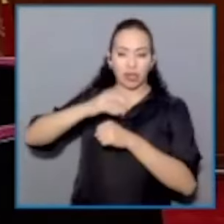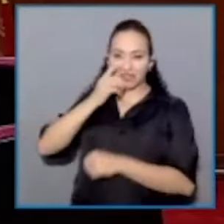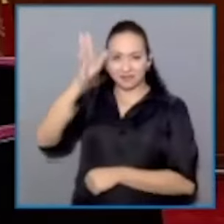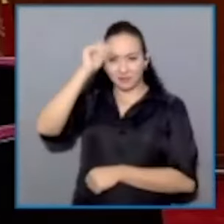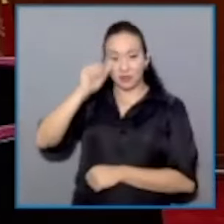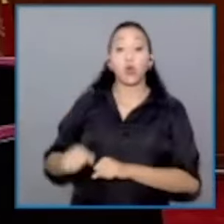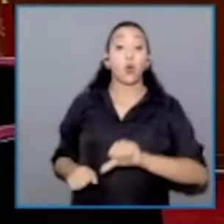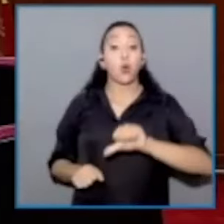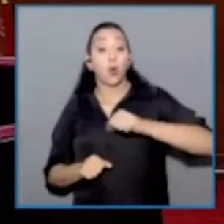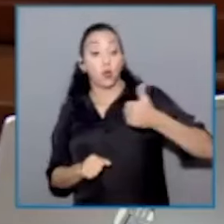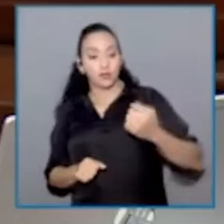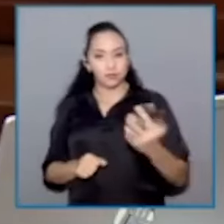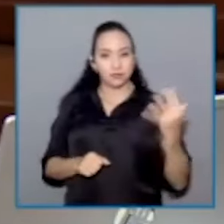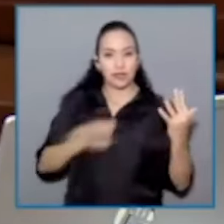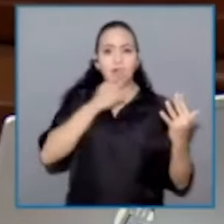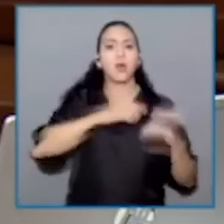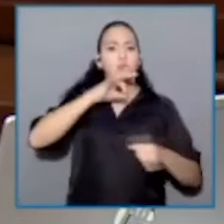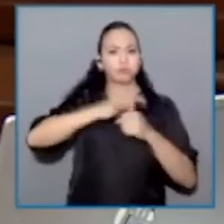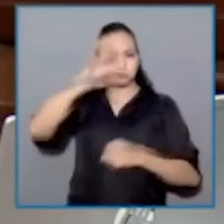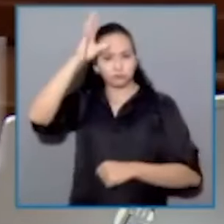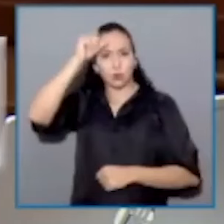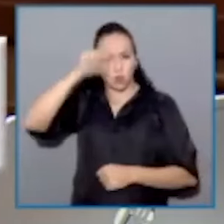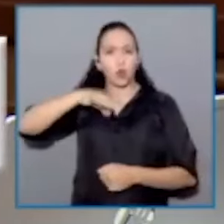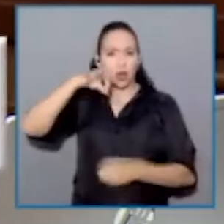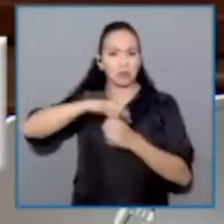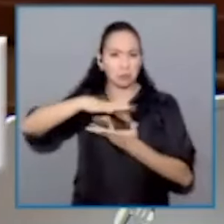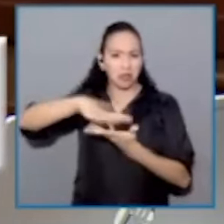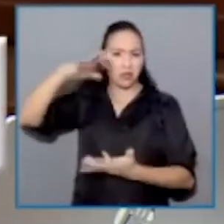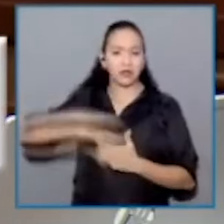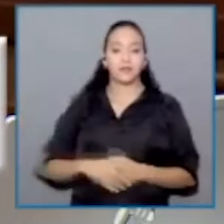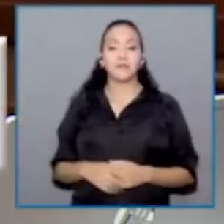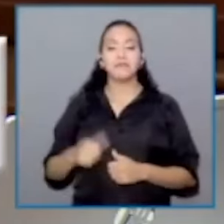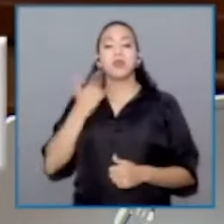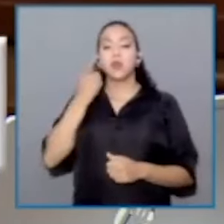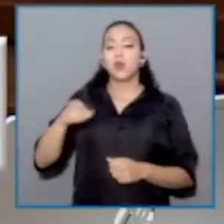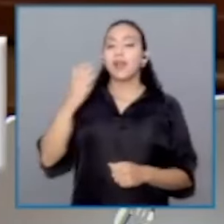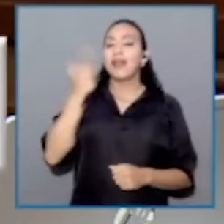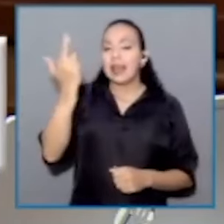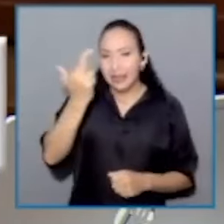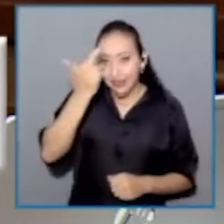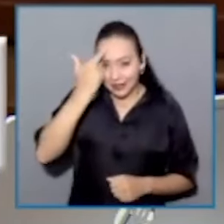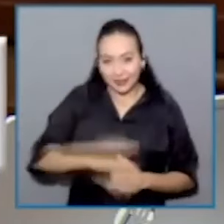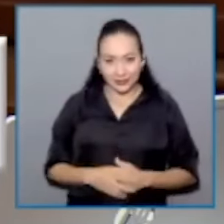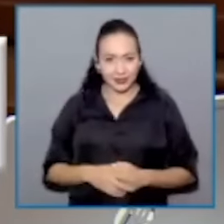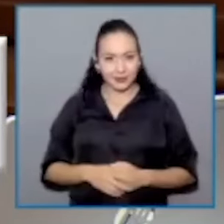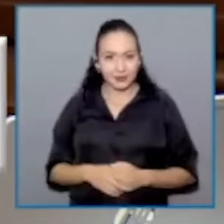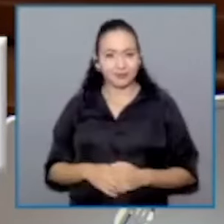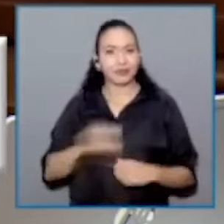ministros de la mayoría. Recordemos, en lo general, que el planteamiento de analizar